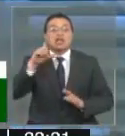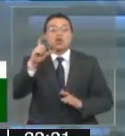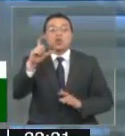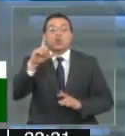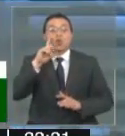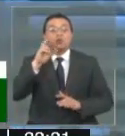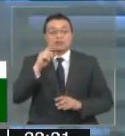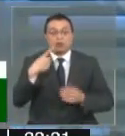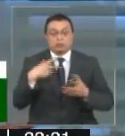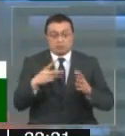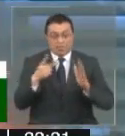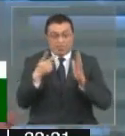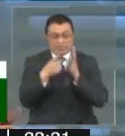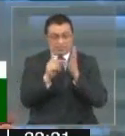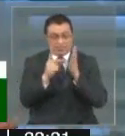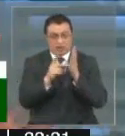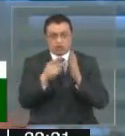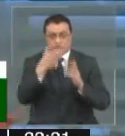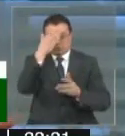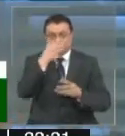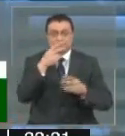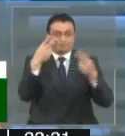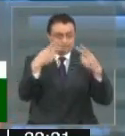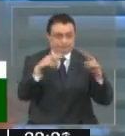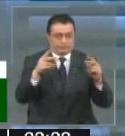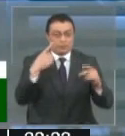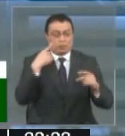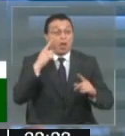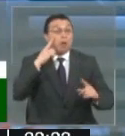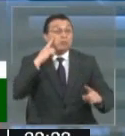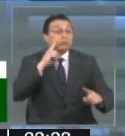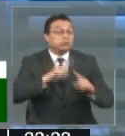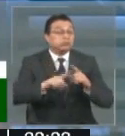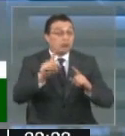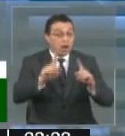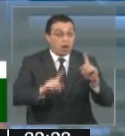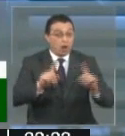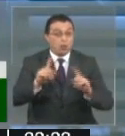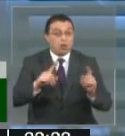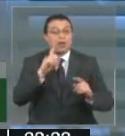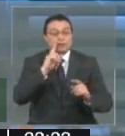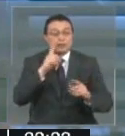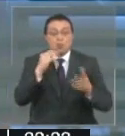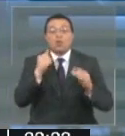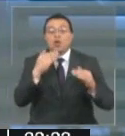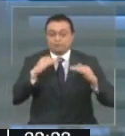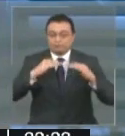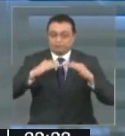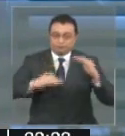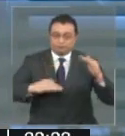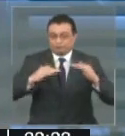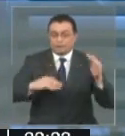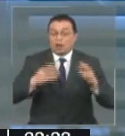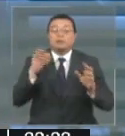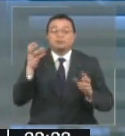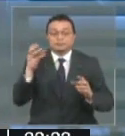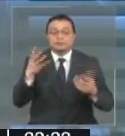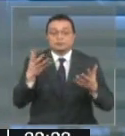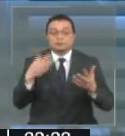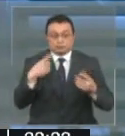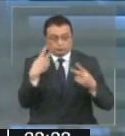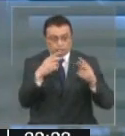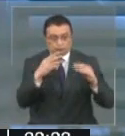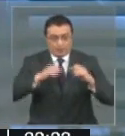un autodiagnóstico. Creemos que en el autodiagnóstico también, por desconocimiento, quedan algunas brechas. O sea, el